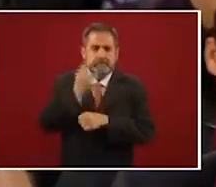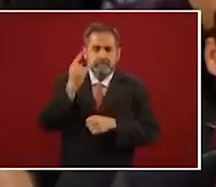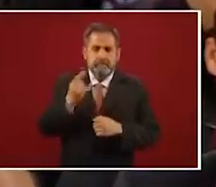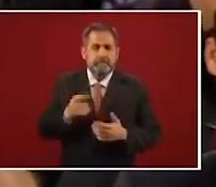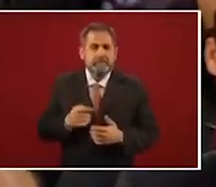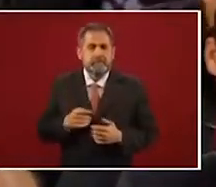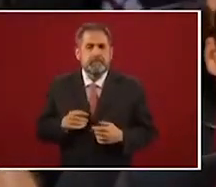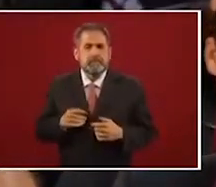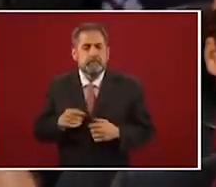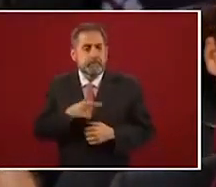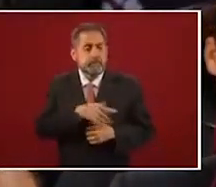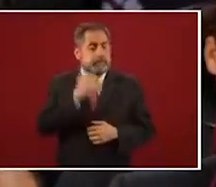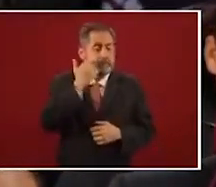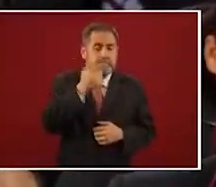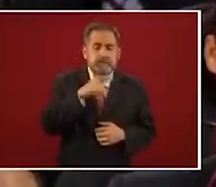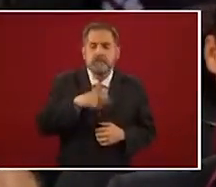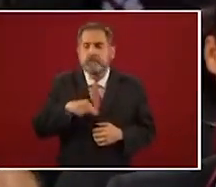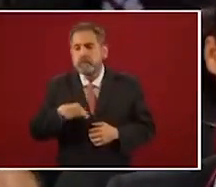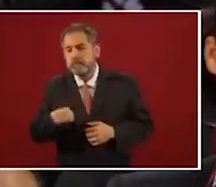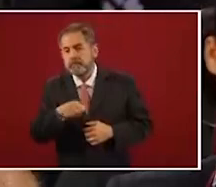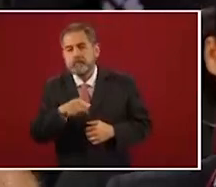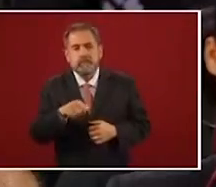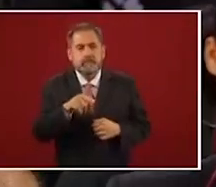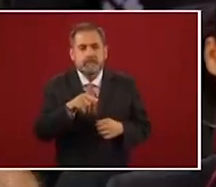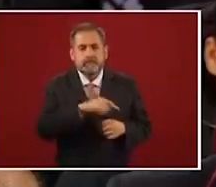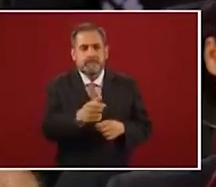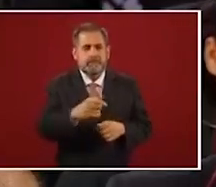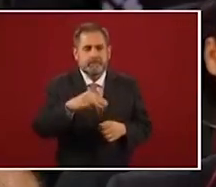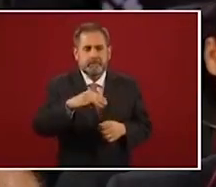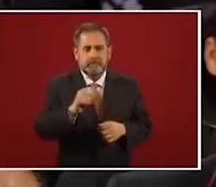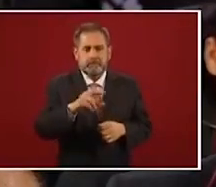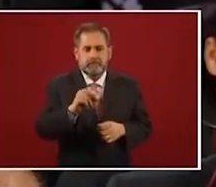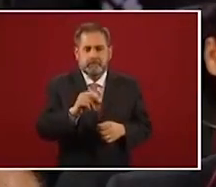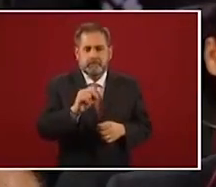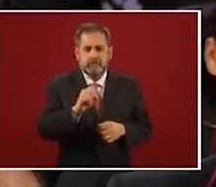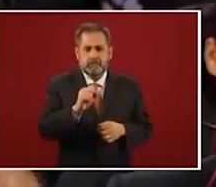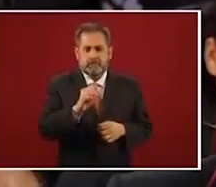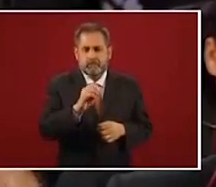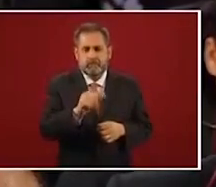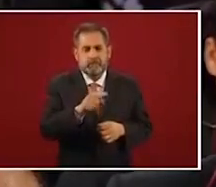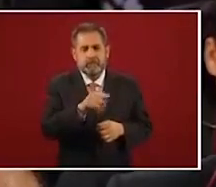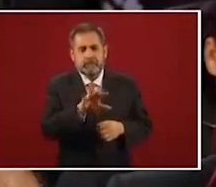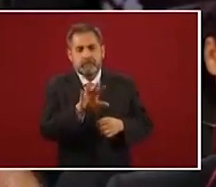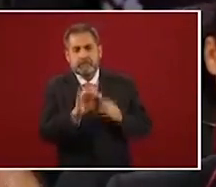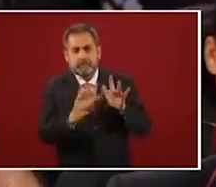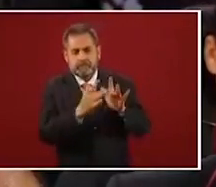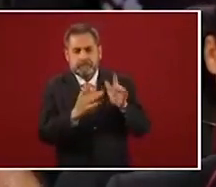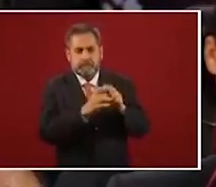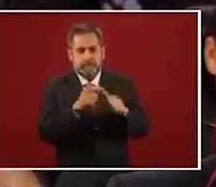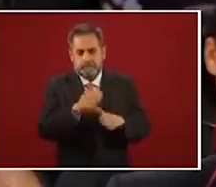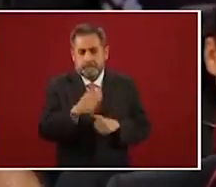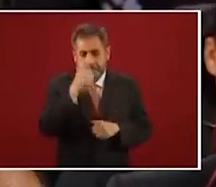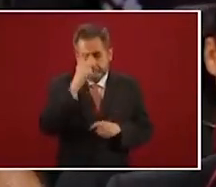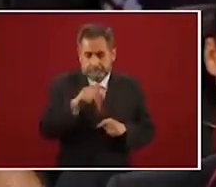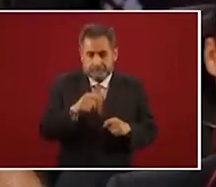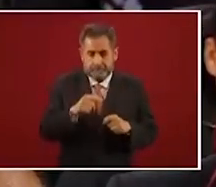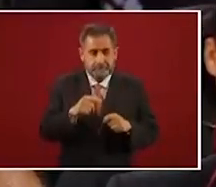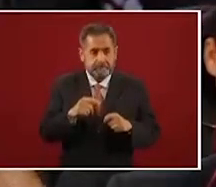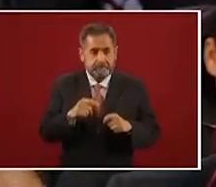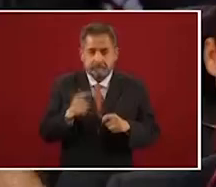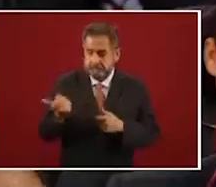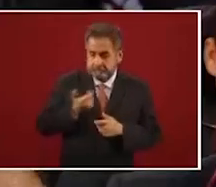casa. Busca a Horizon, Mario Sosa, Gómez, y